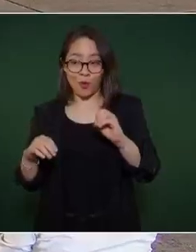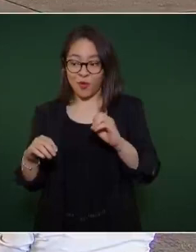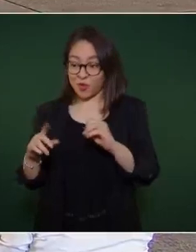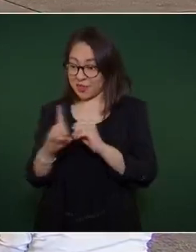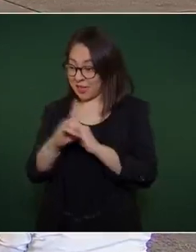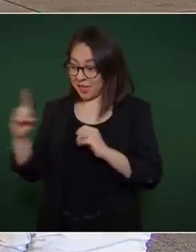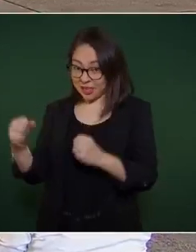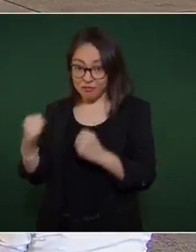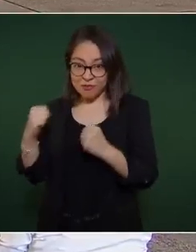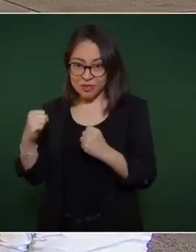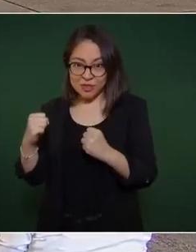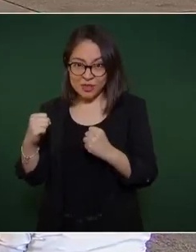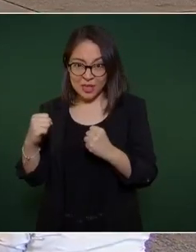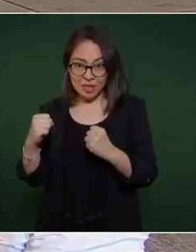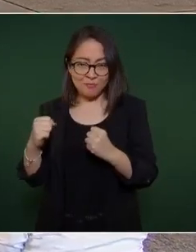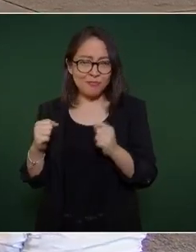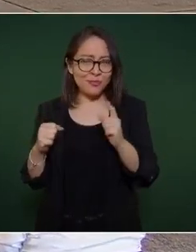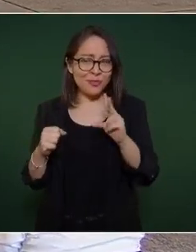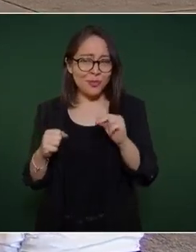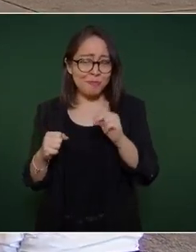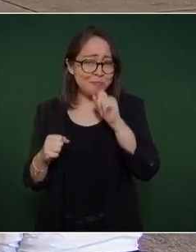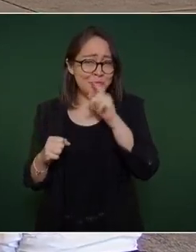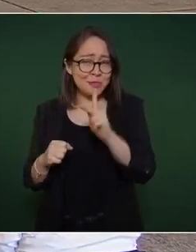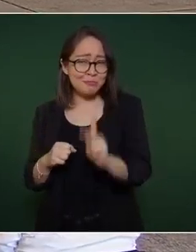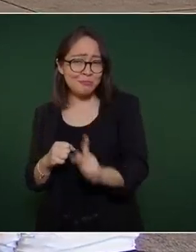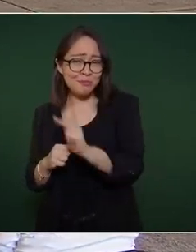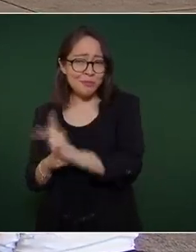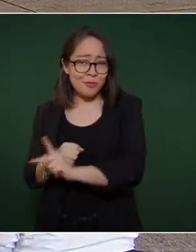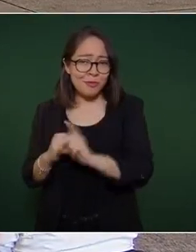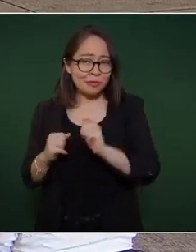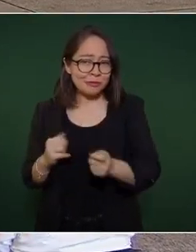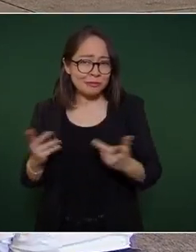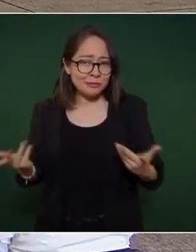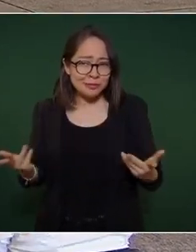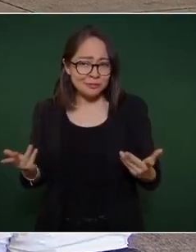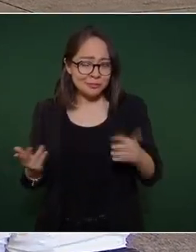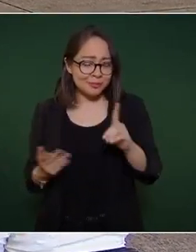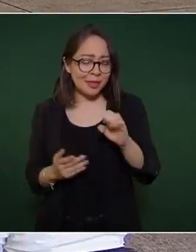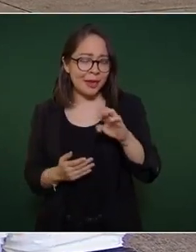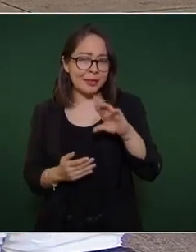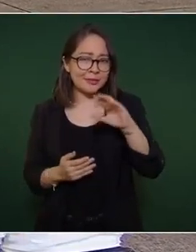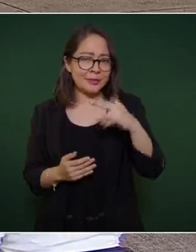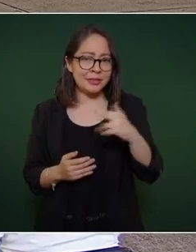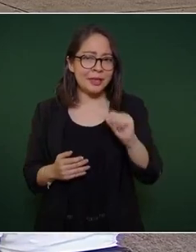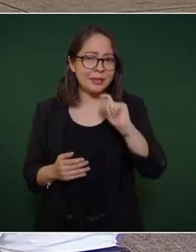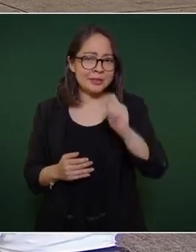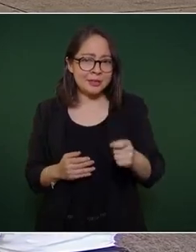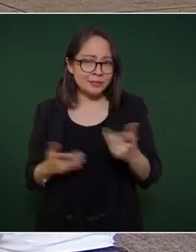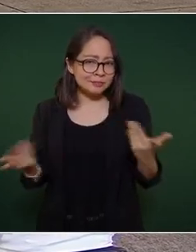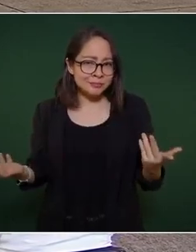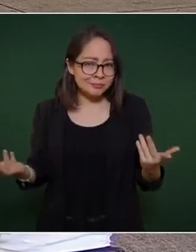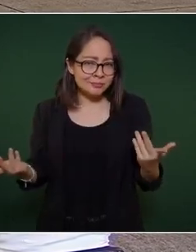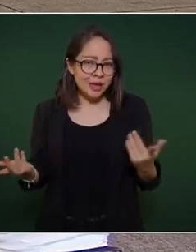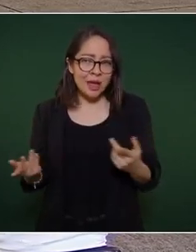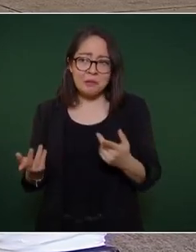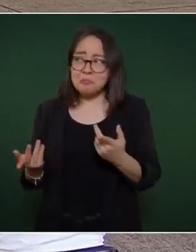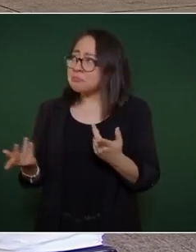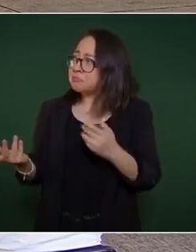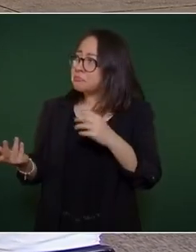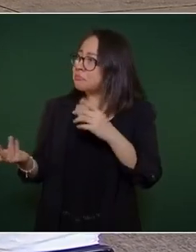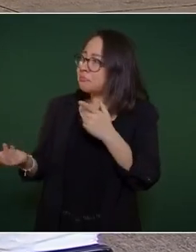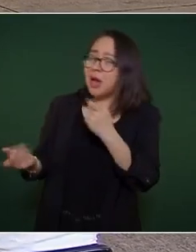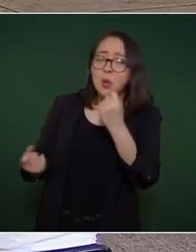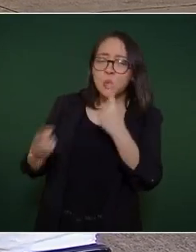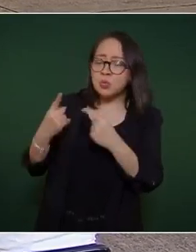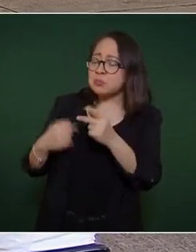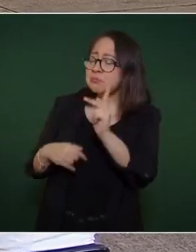más, son iguales, más que unos son más francos y